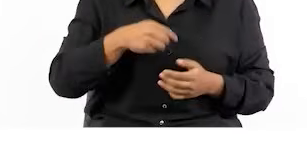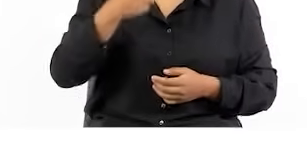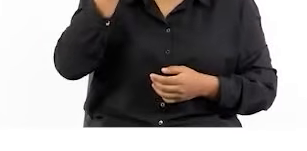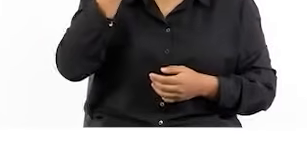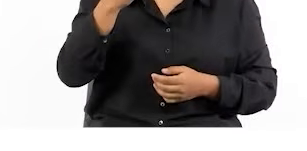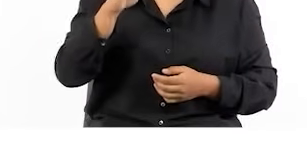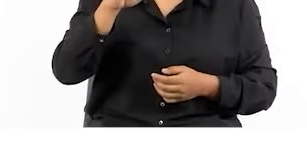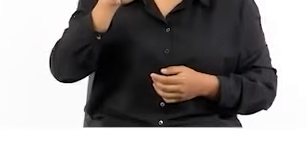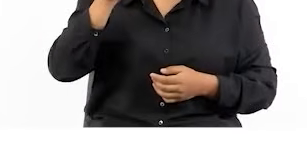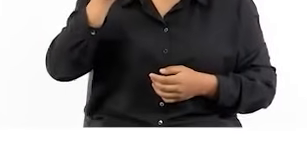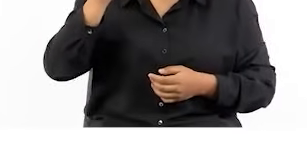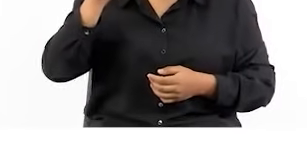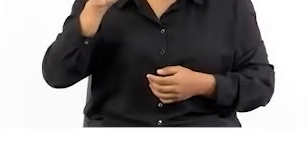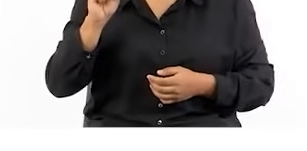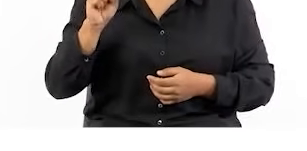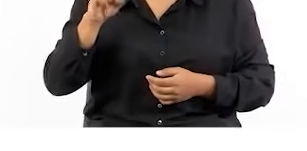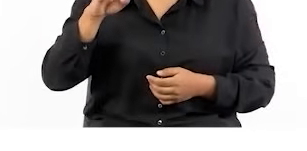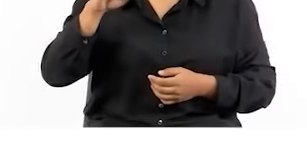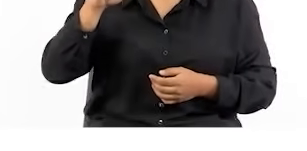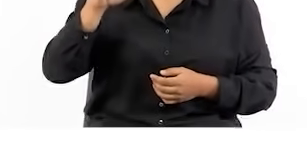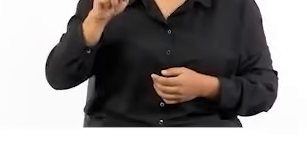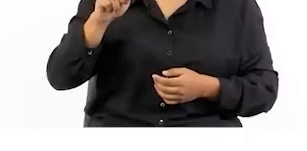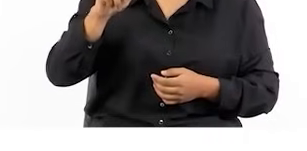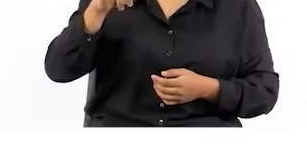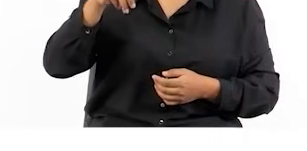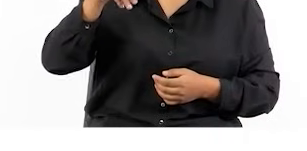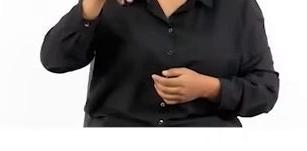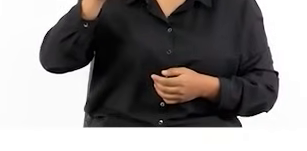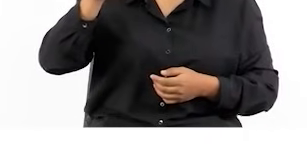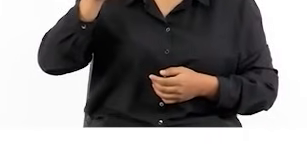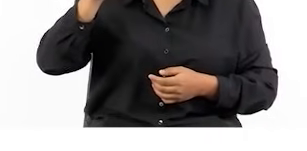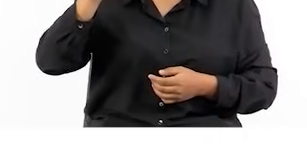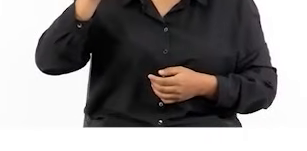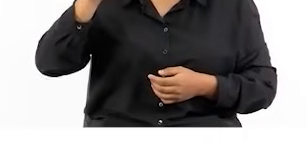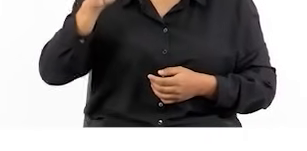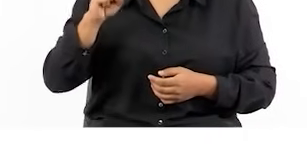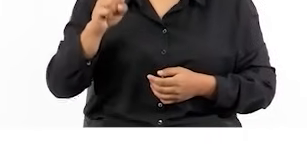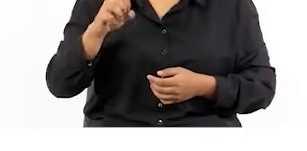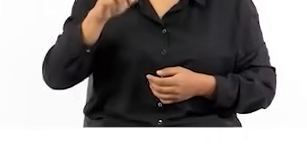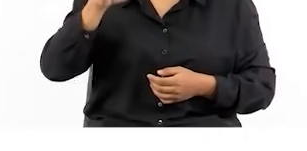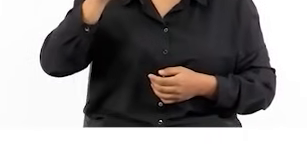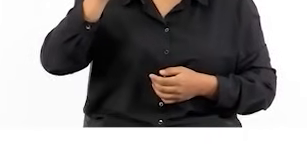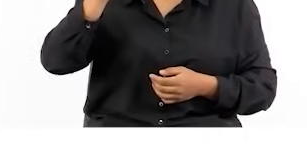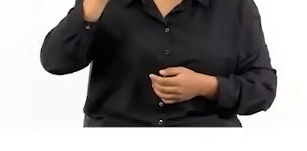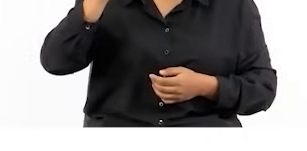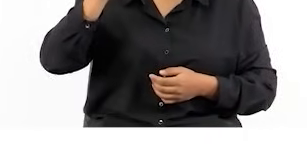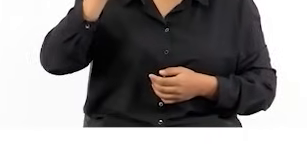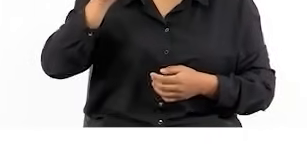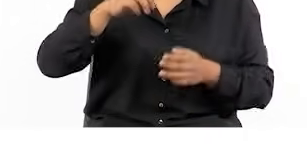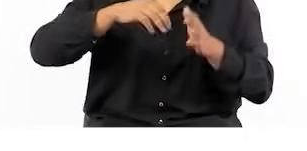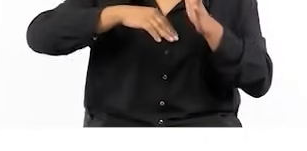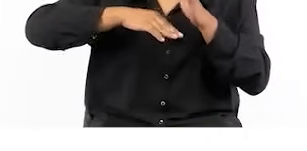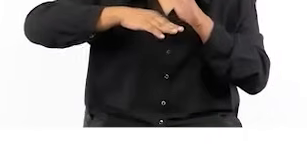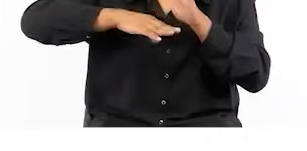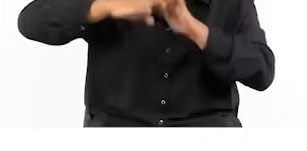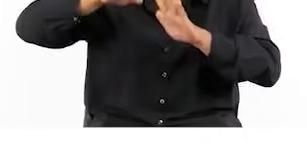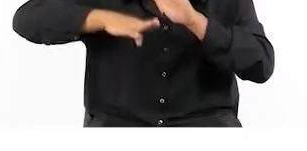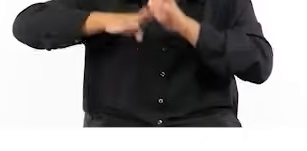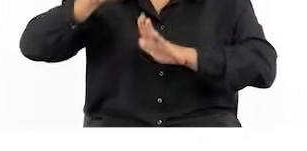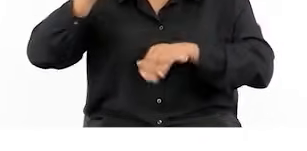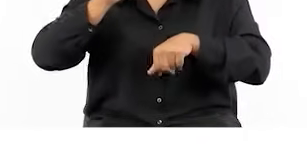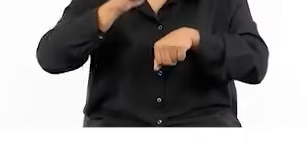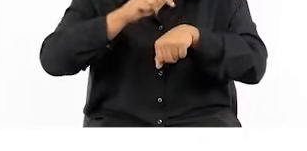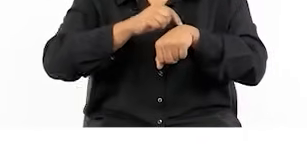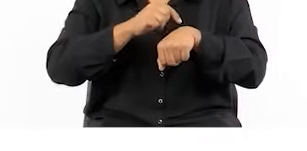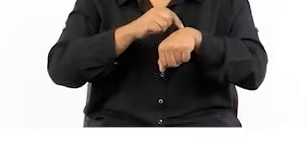presente. Vemos que hay eones, eras y períodos. Los eones son la unidad de tiempo